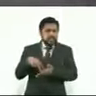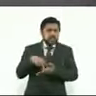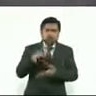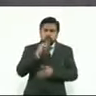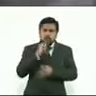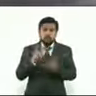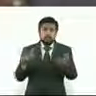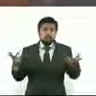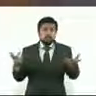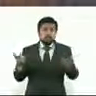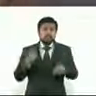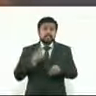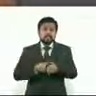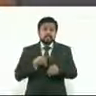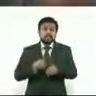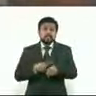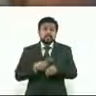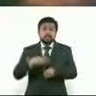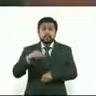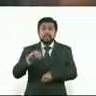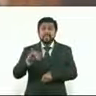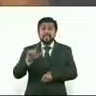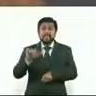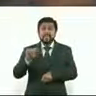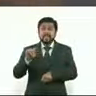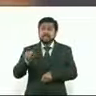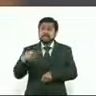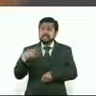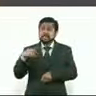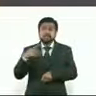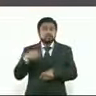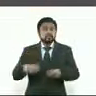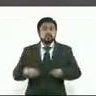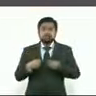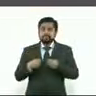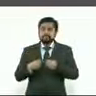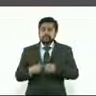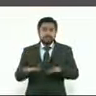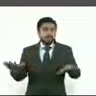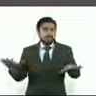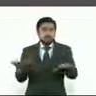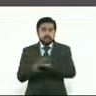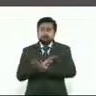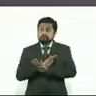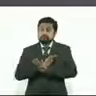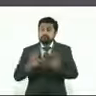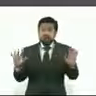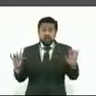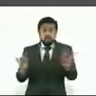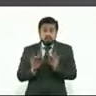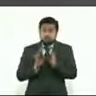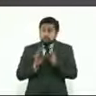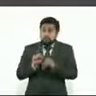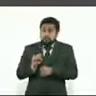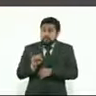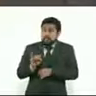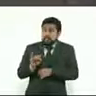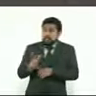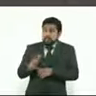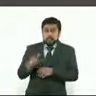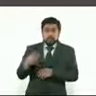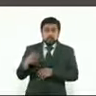impidió continuar con su carrera como futbolista y que evidentemente también le cambió la vida de un momento a otro. y ahora se ha convertido en un